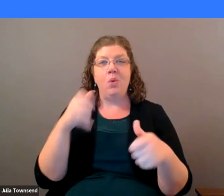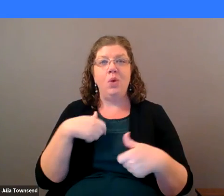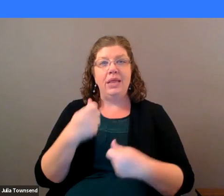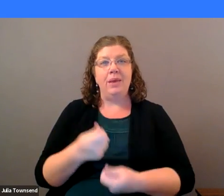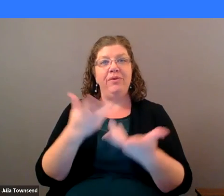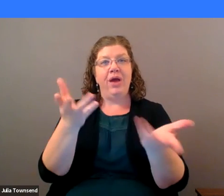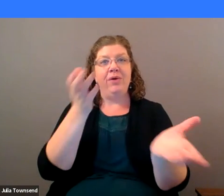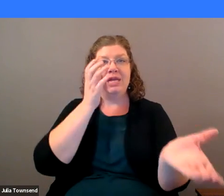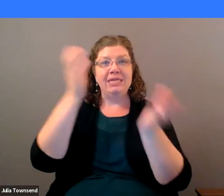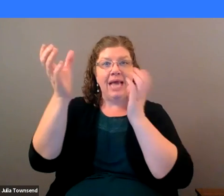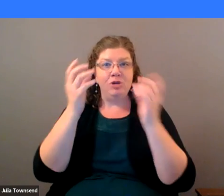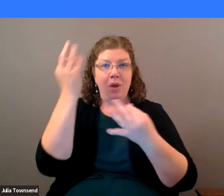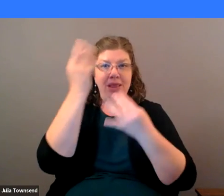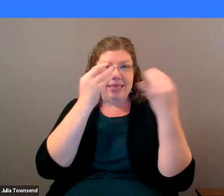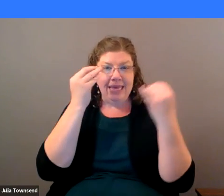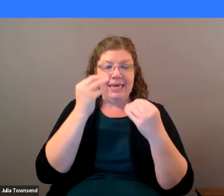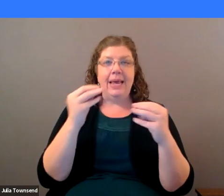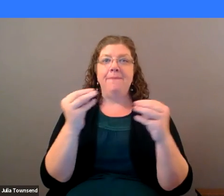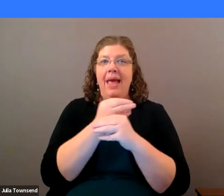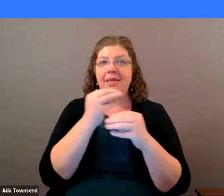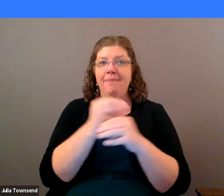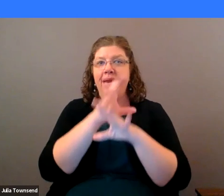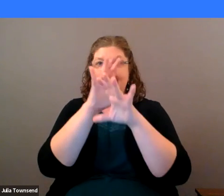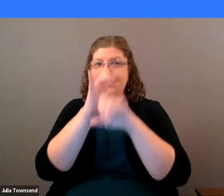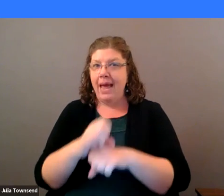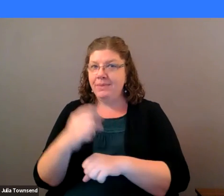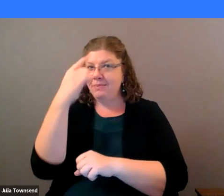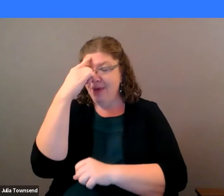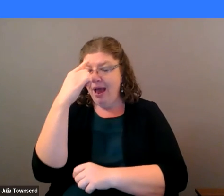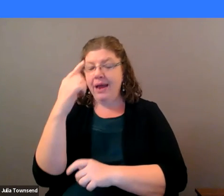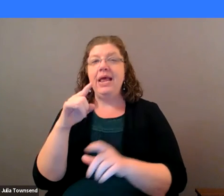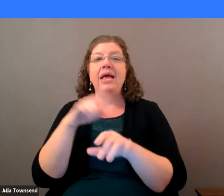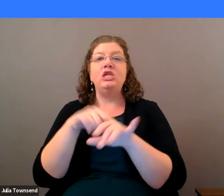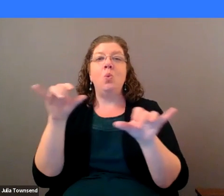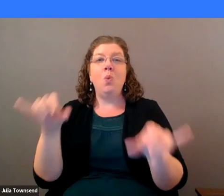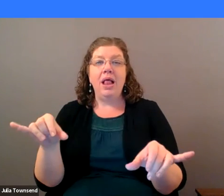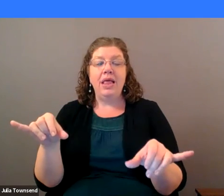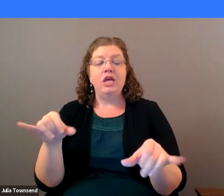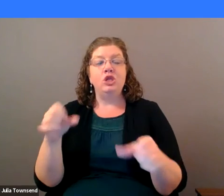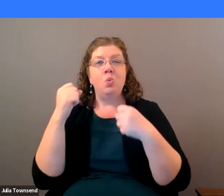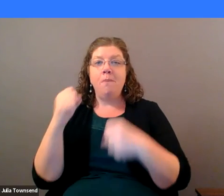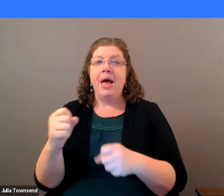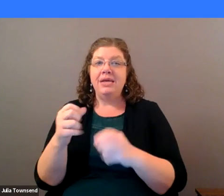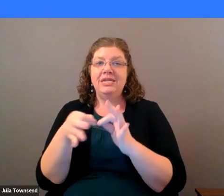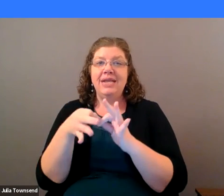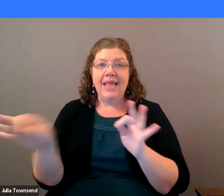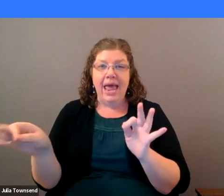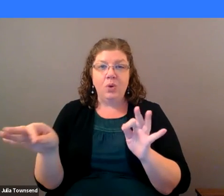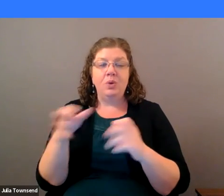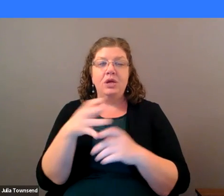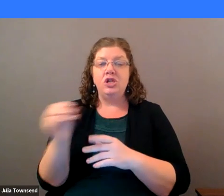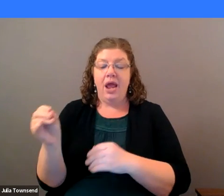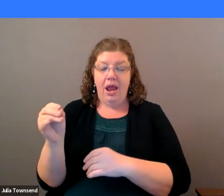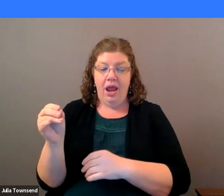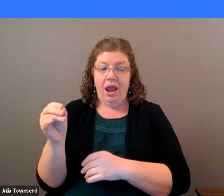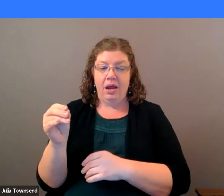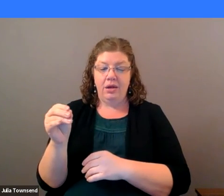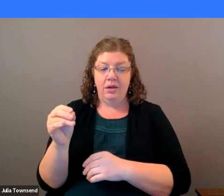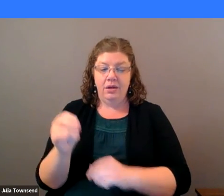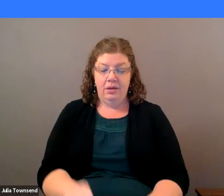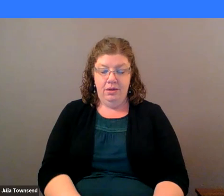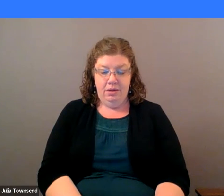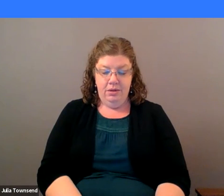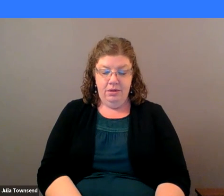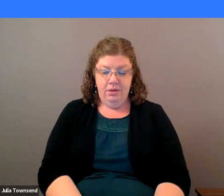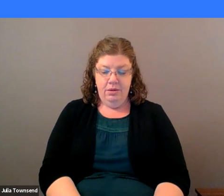el pensamiento conceptual y también tener muchas oportunidades para que practiquen su